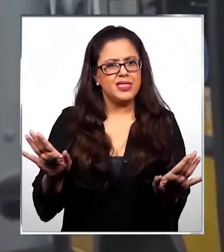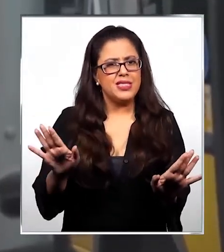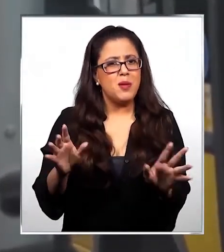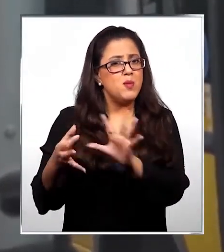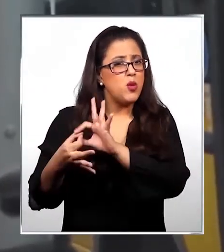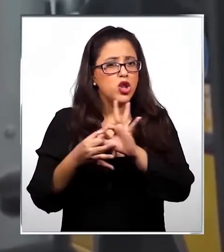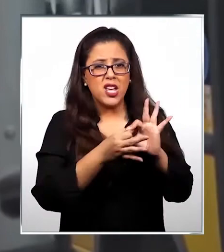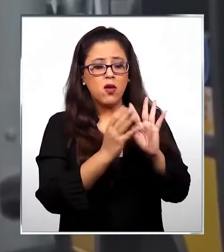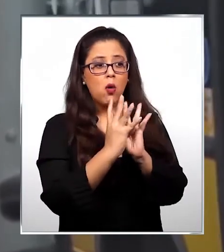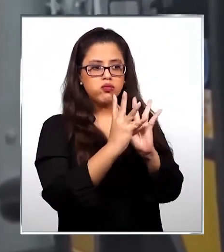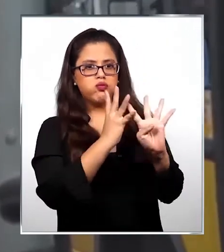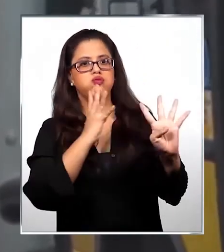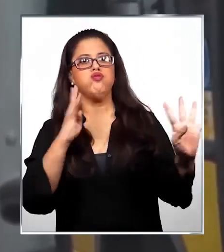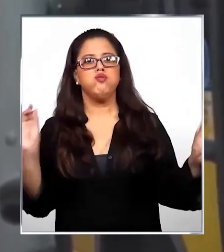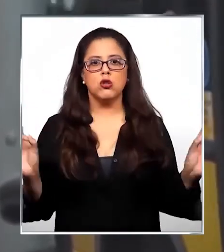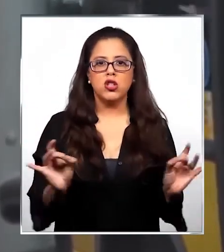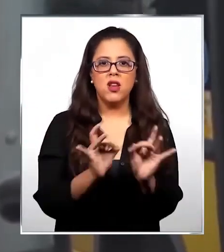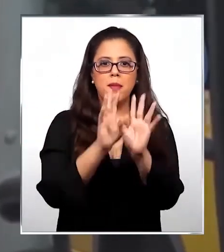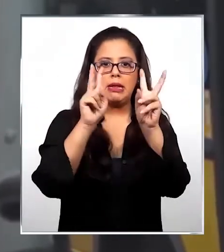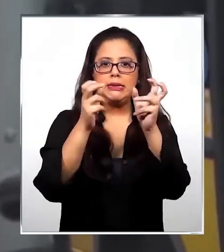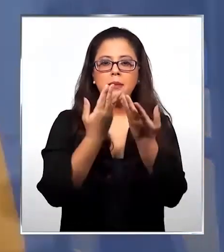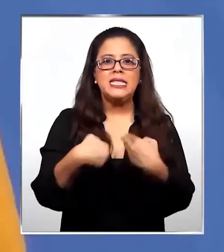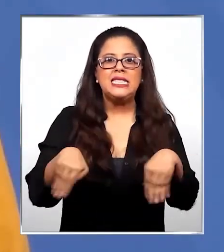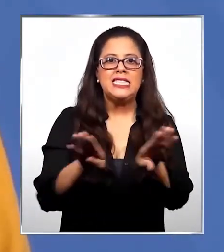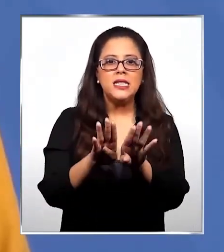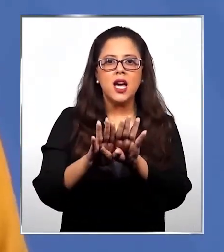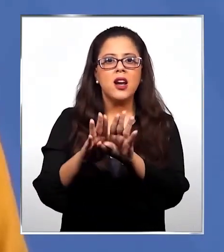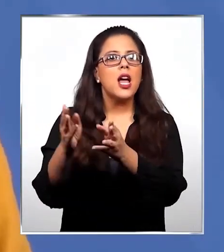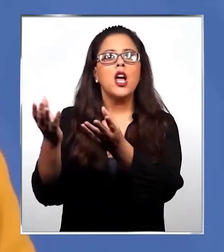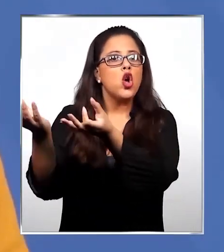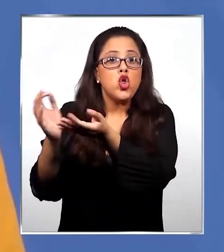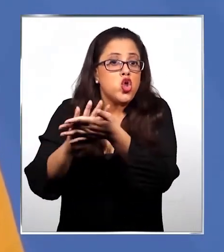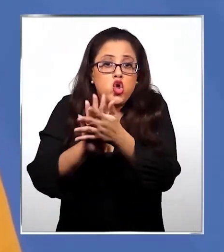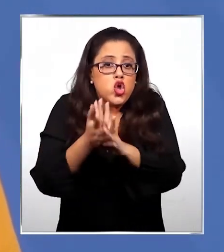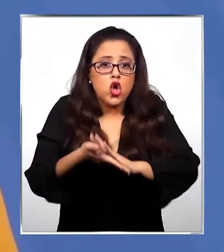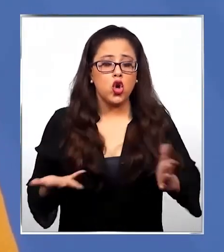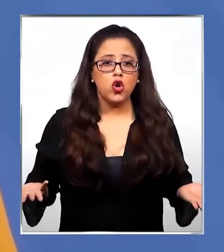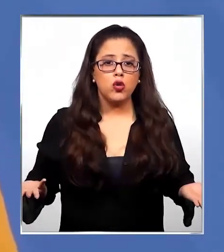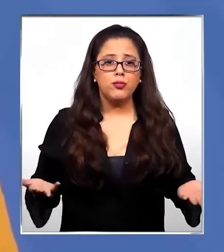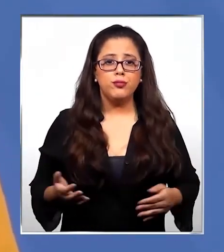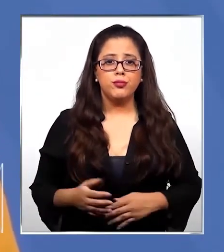que iba a provocar tan prolongado cierre total.